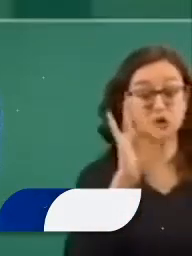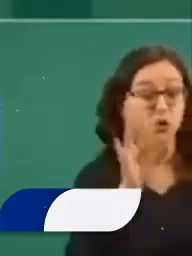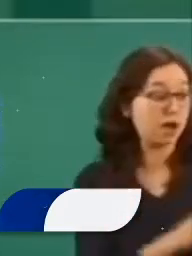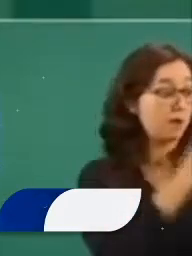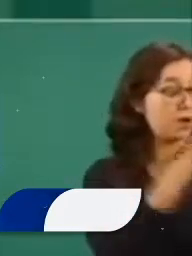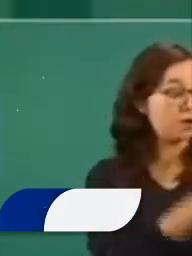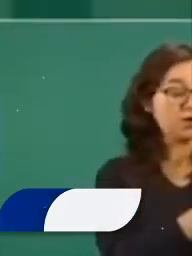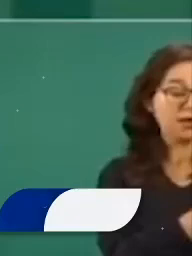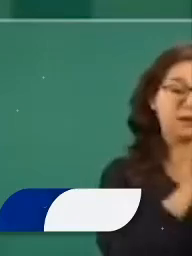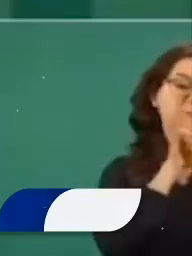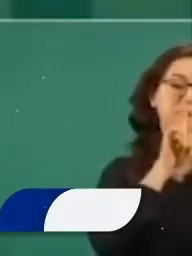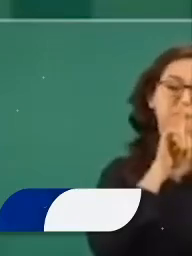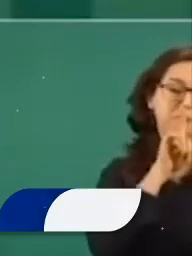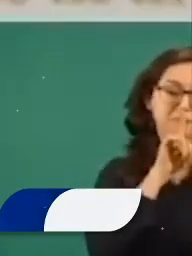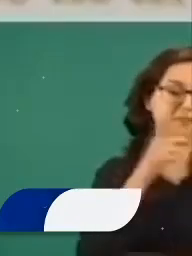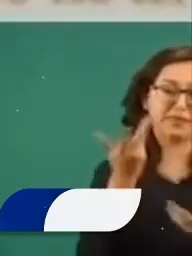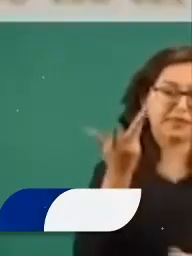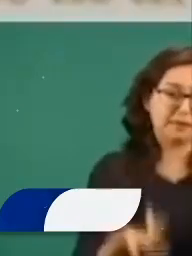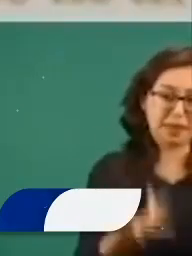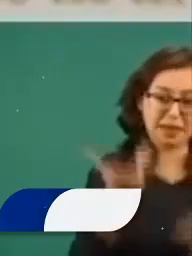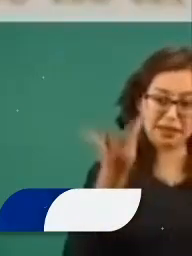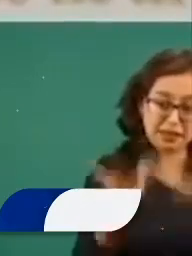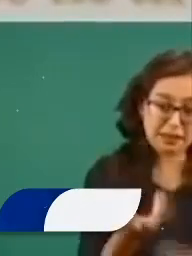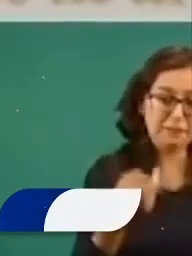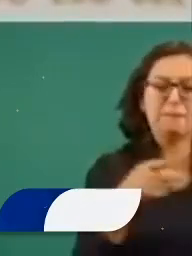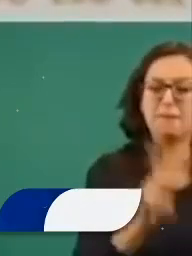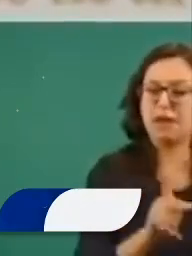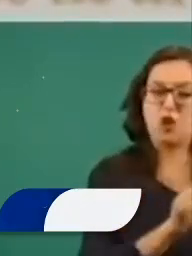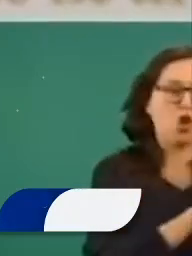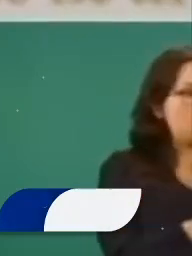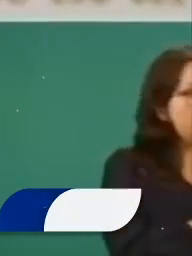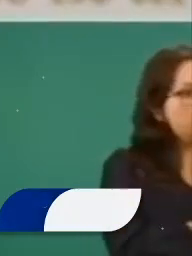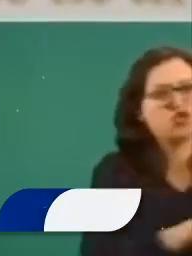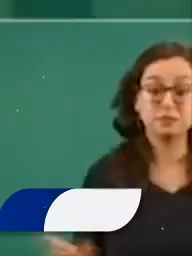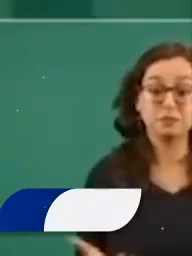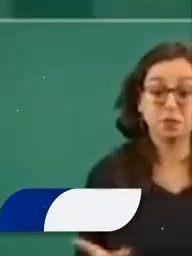de aspectos prácticos de la aplicación, pero todas las vacunas serán equivalentes.